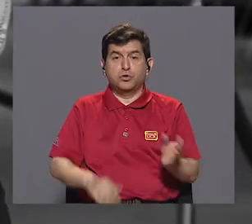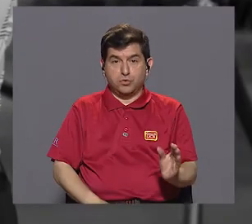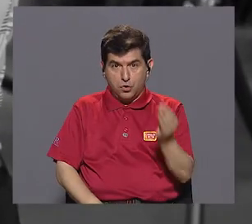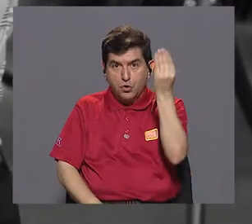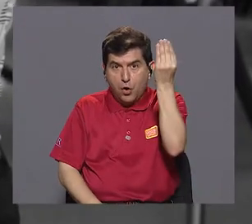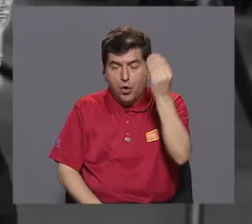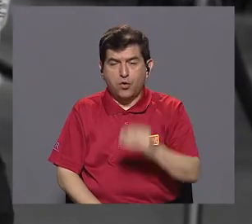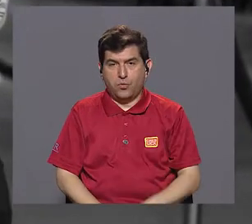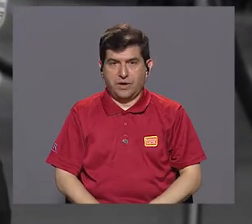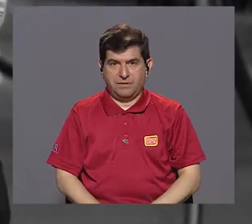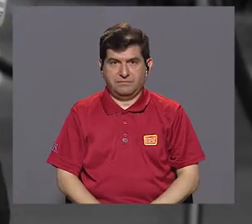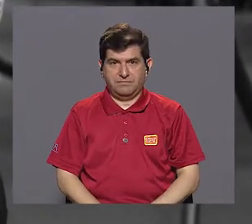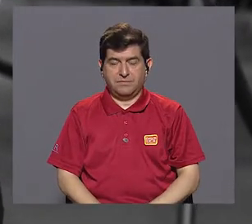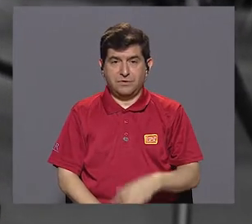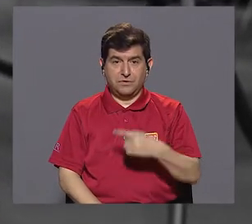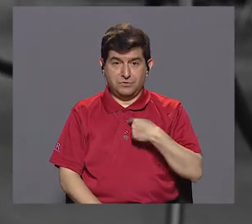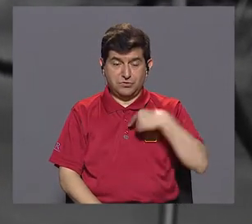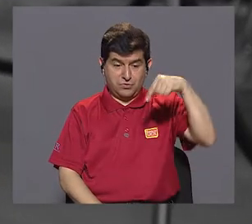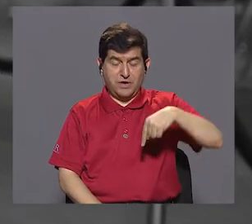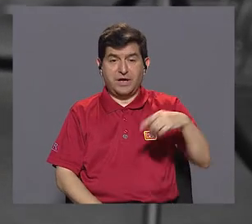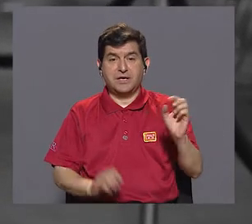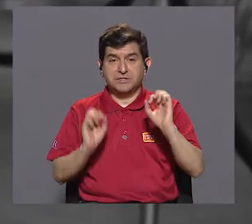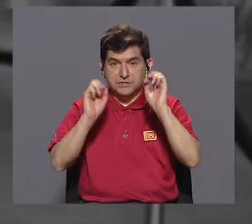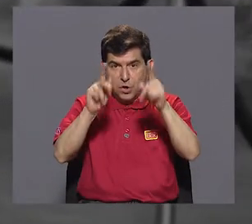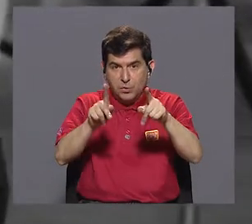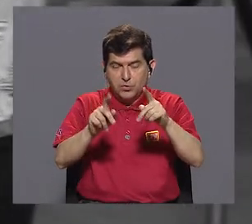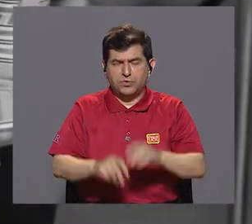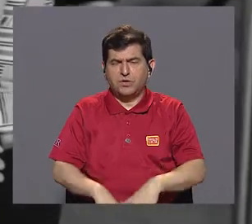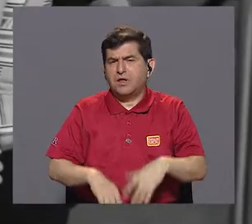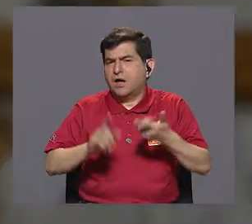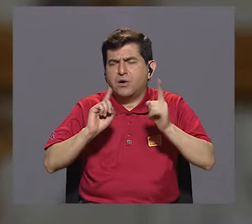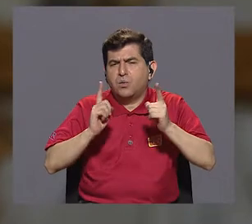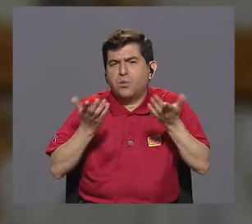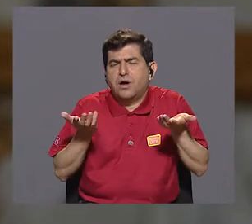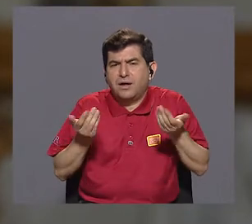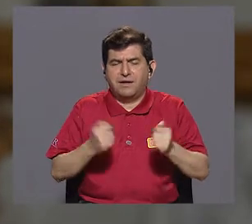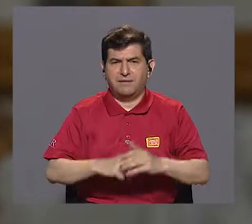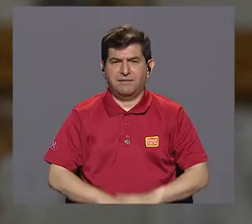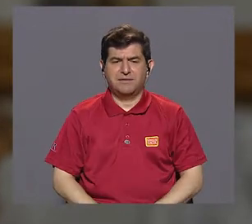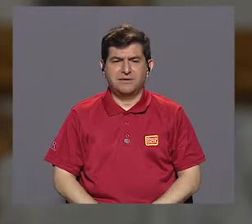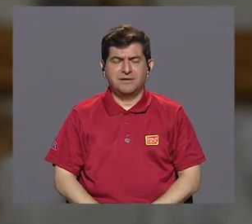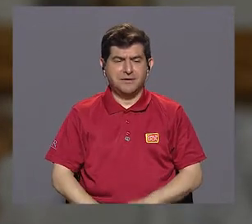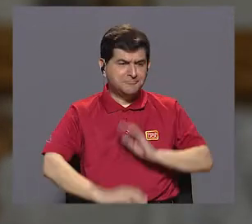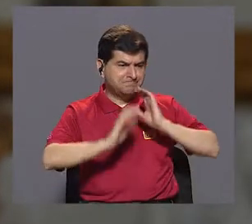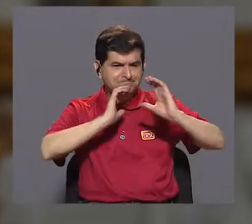público joven como el que he tenido hoy es